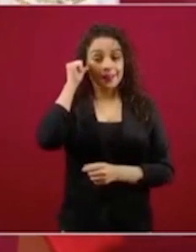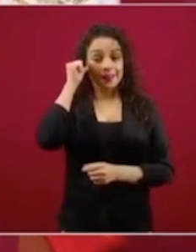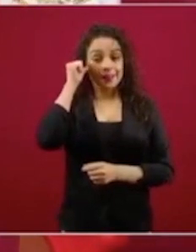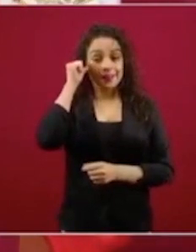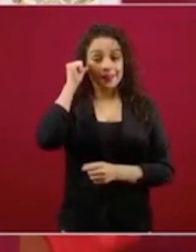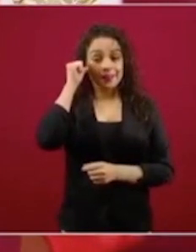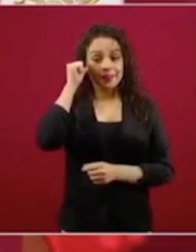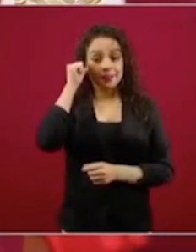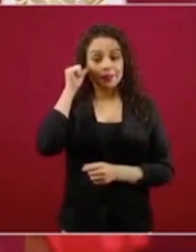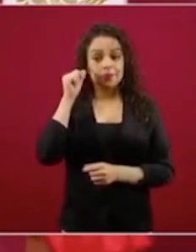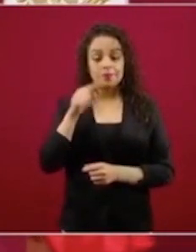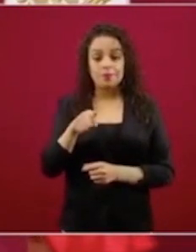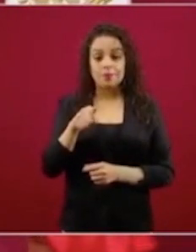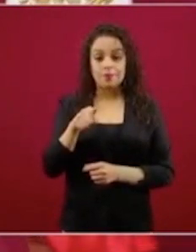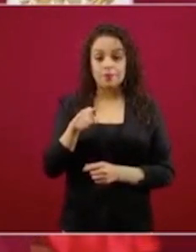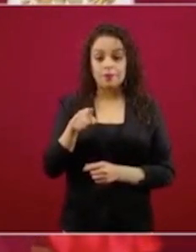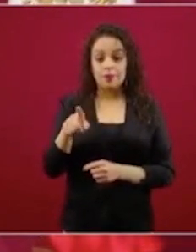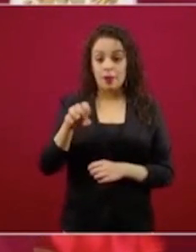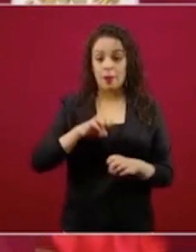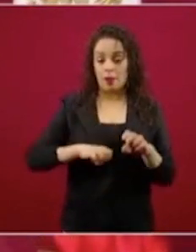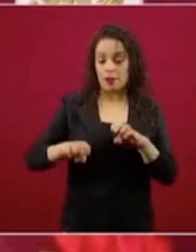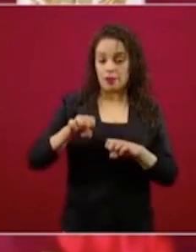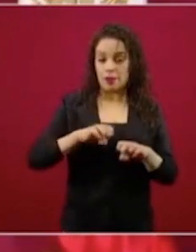un empresario solidario, fraterno,